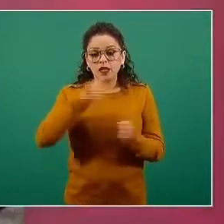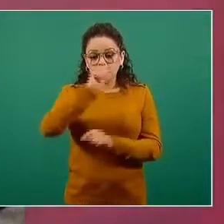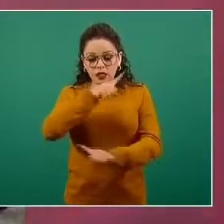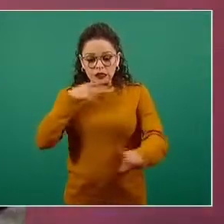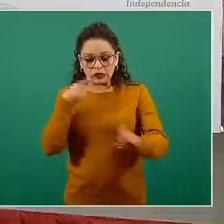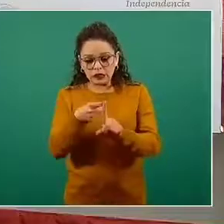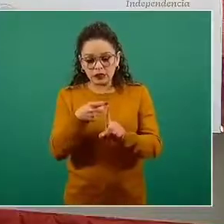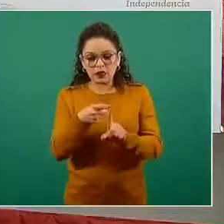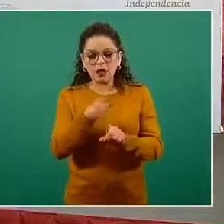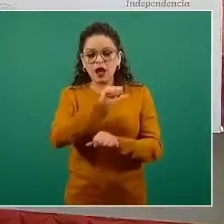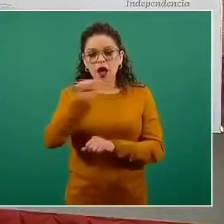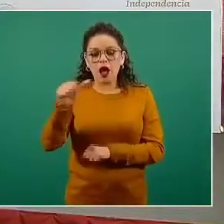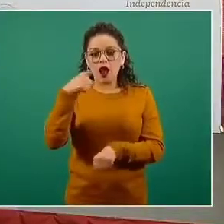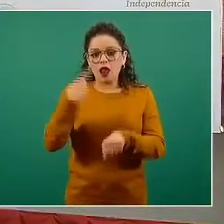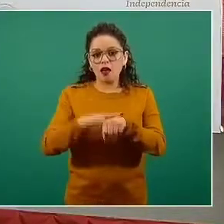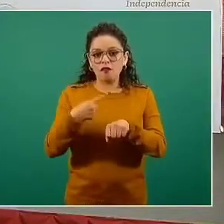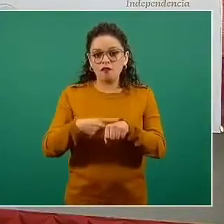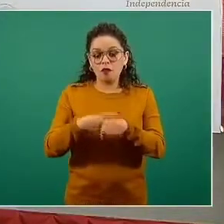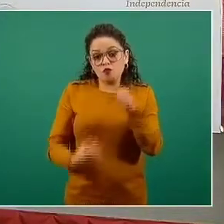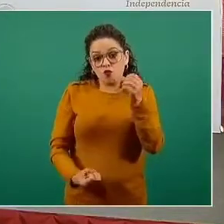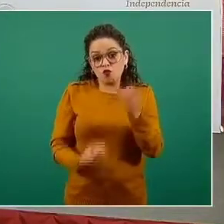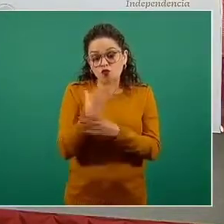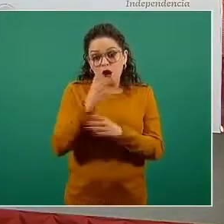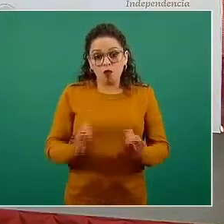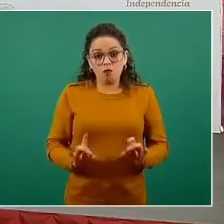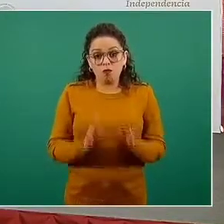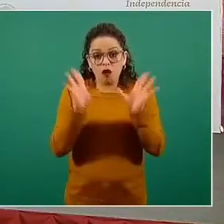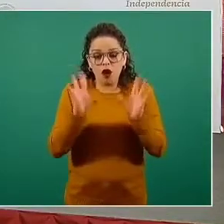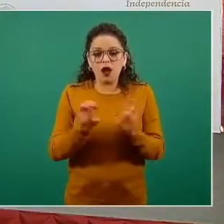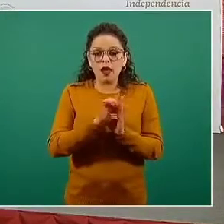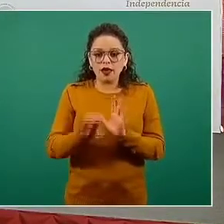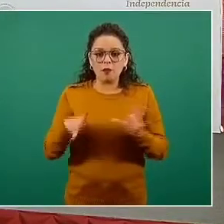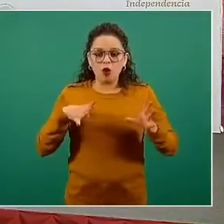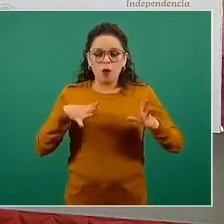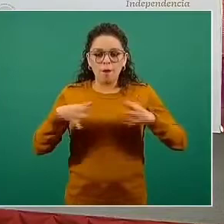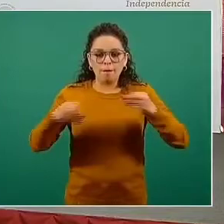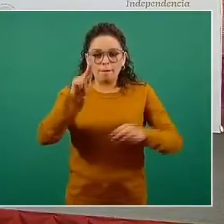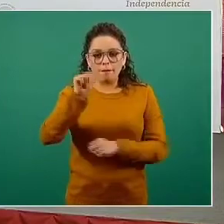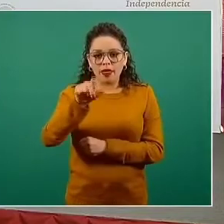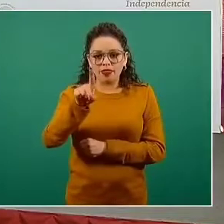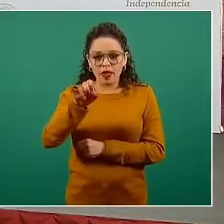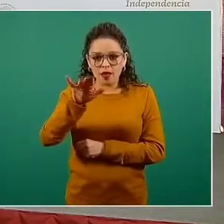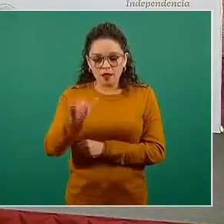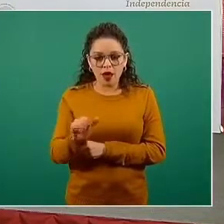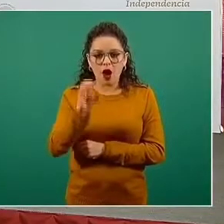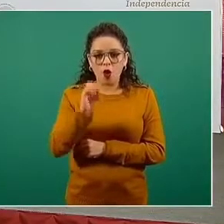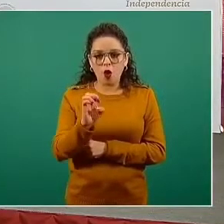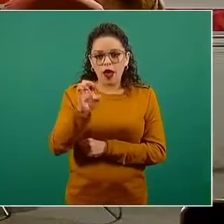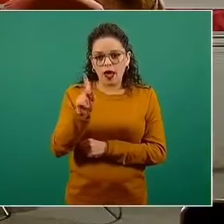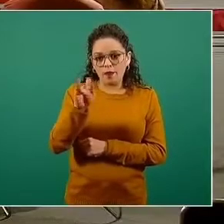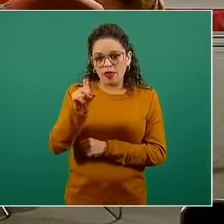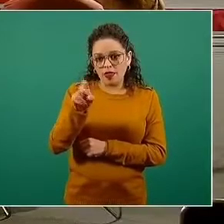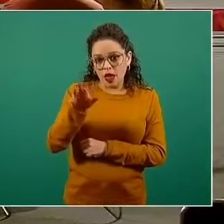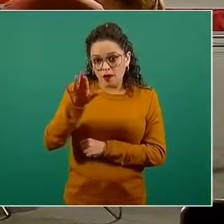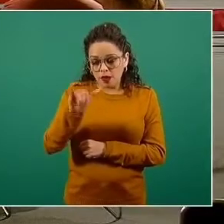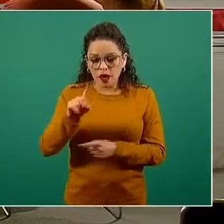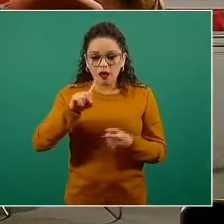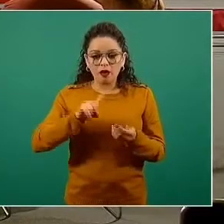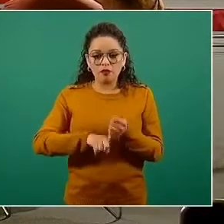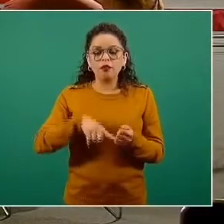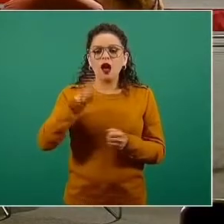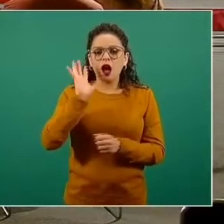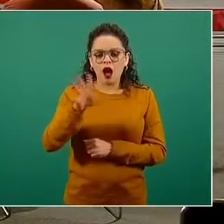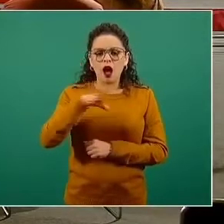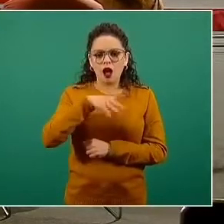enfermedades emergentes, de pandemias, de epidemias, está esto estudiado, incluso en modelaciones